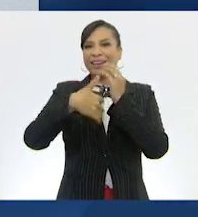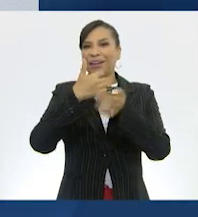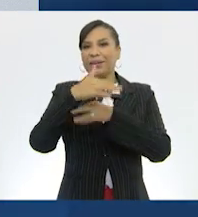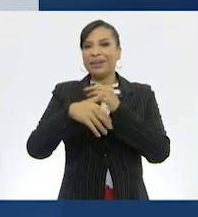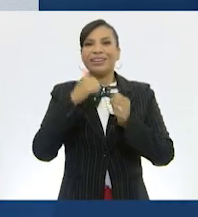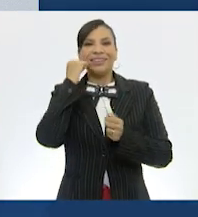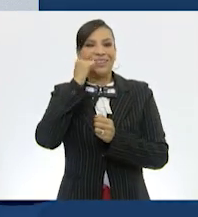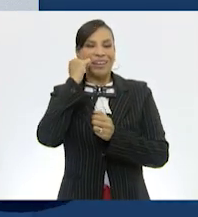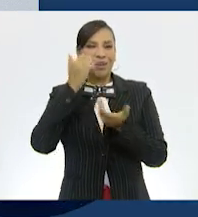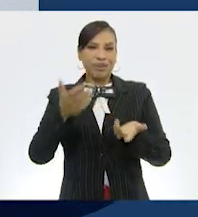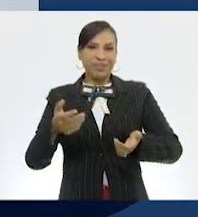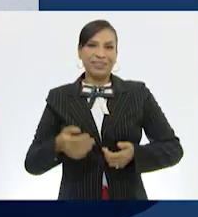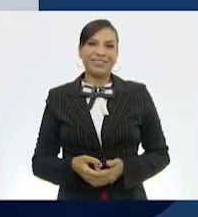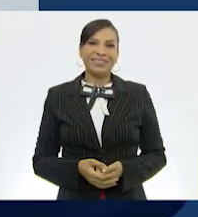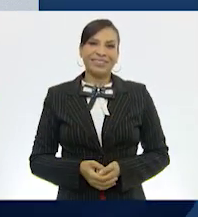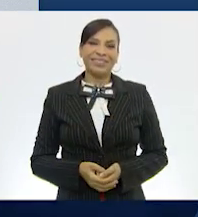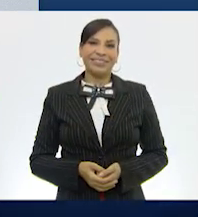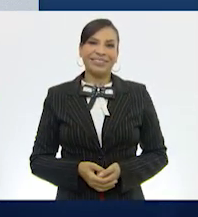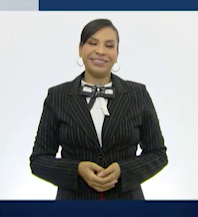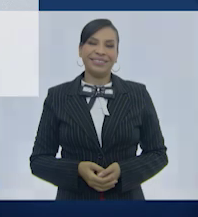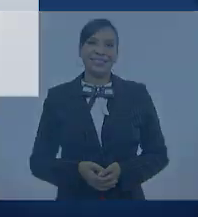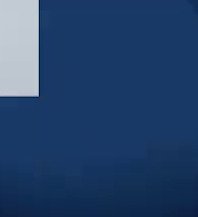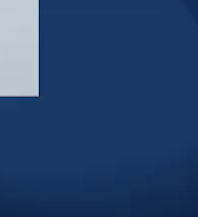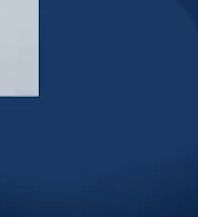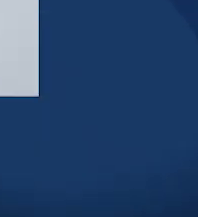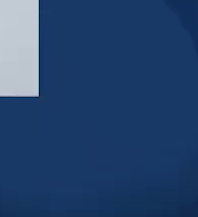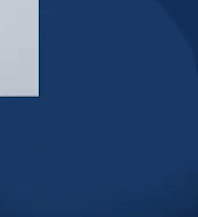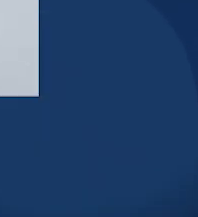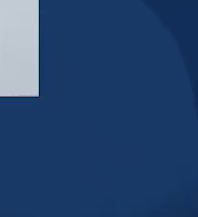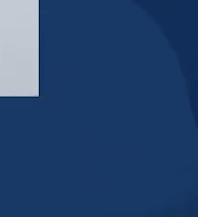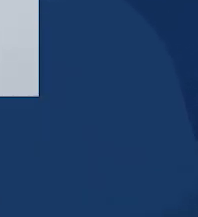lavo con agüita y con jabón.